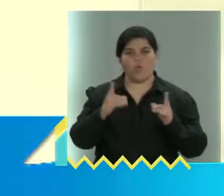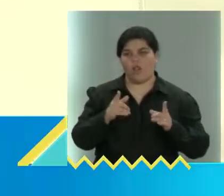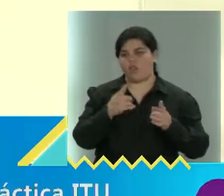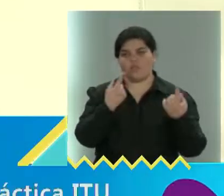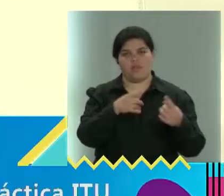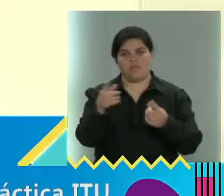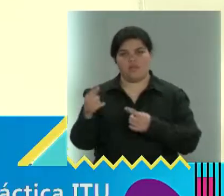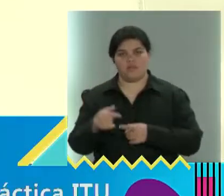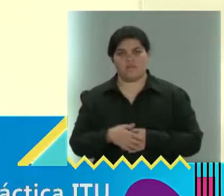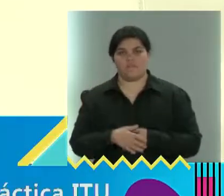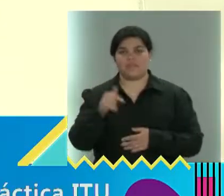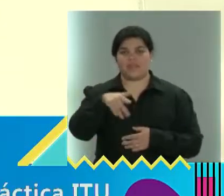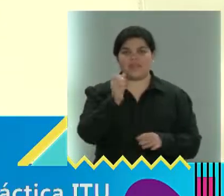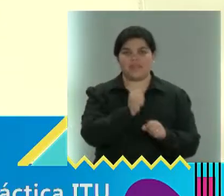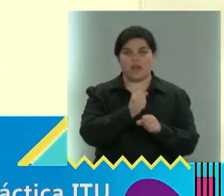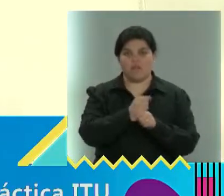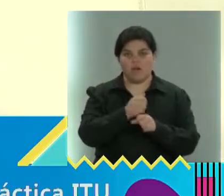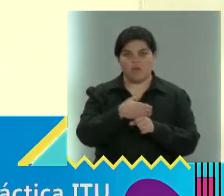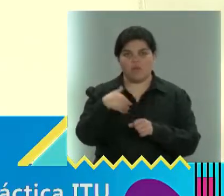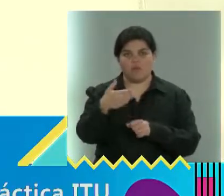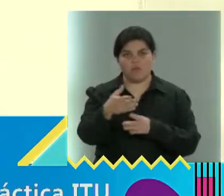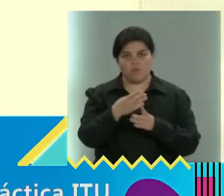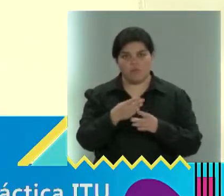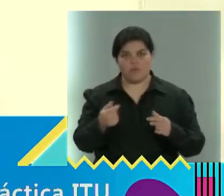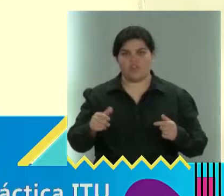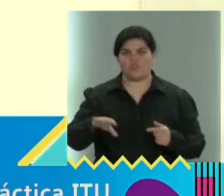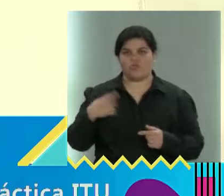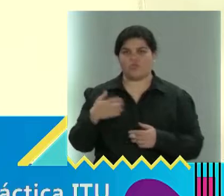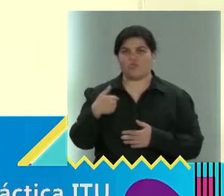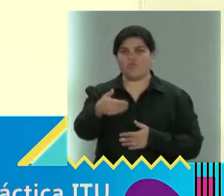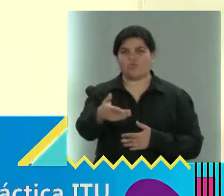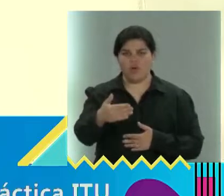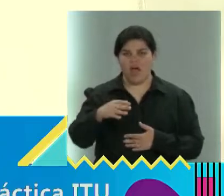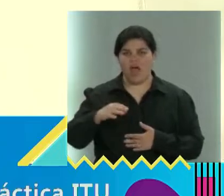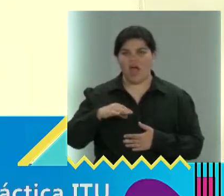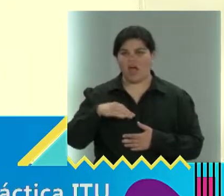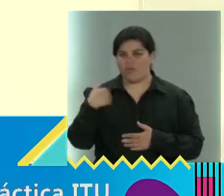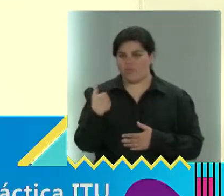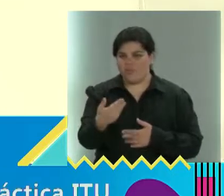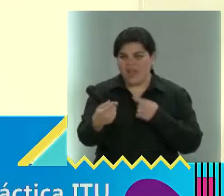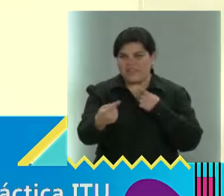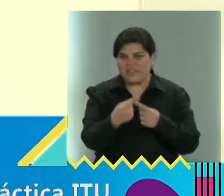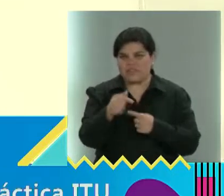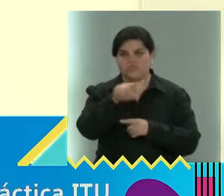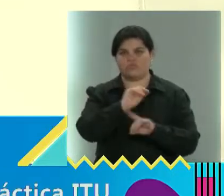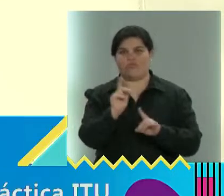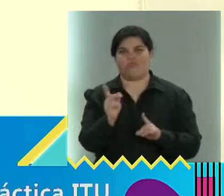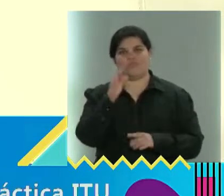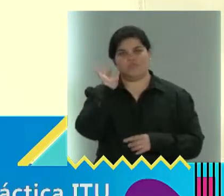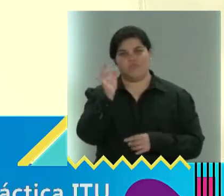nosotros esa desaparición va a ser como más lenta, nosotros no lo vemos en un futuro cercano, digamos, por esto que dijimos en un principio que somos un